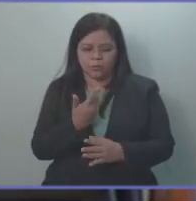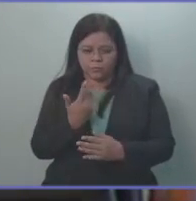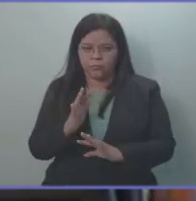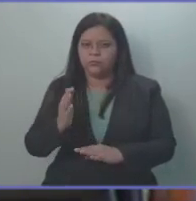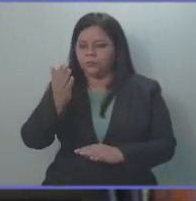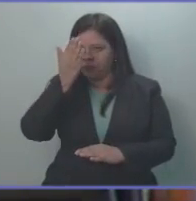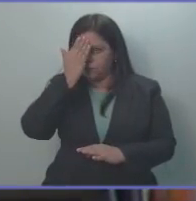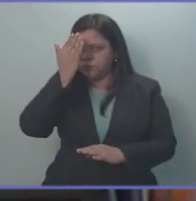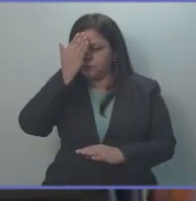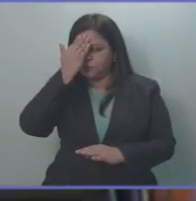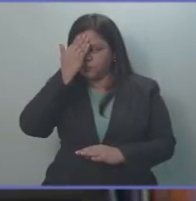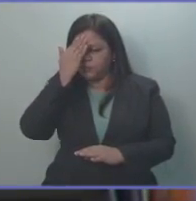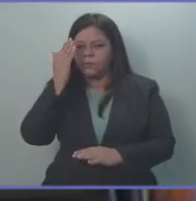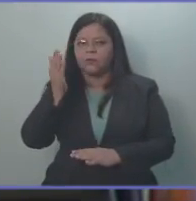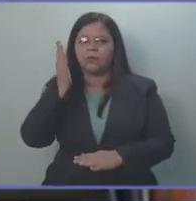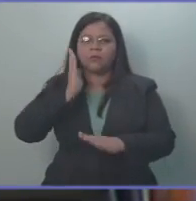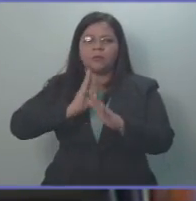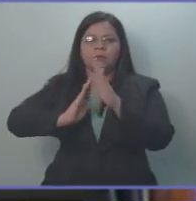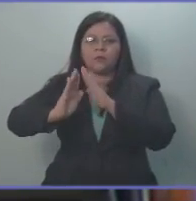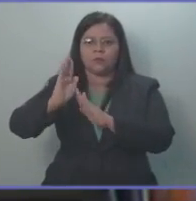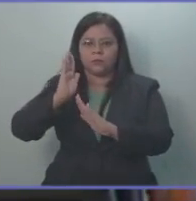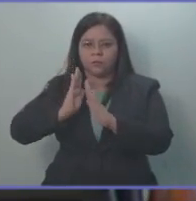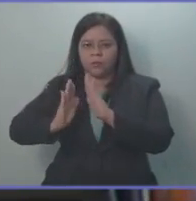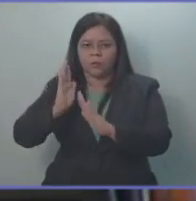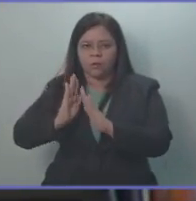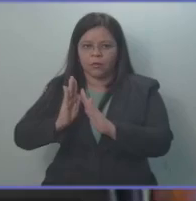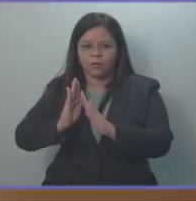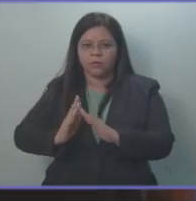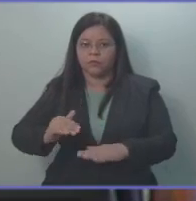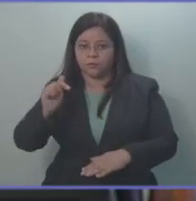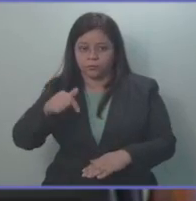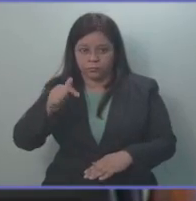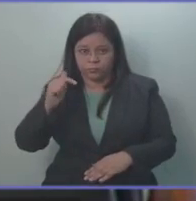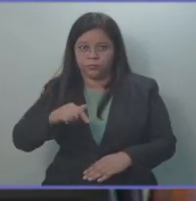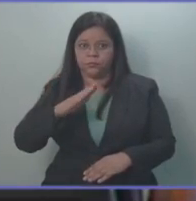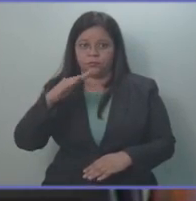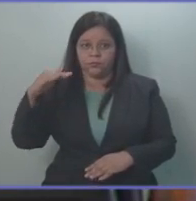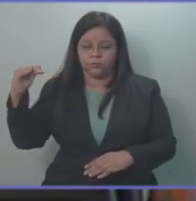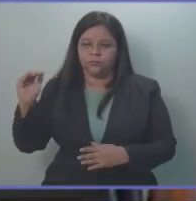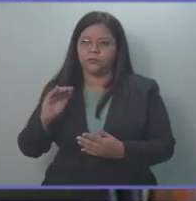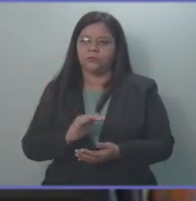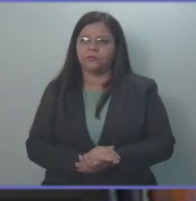conocemos de la historia de las tierras ejidales de este país.